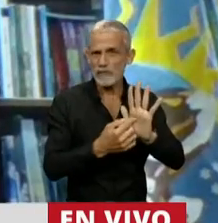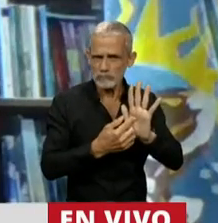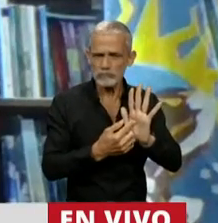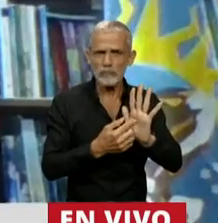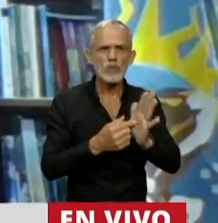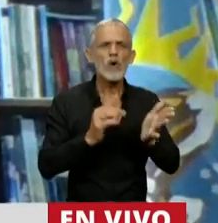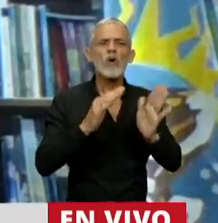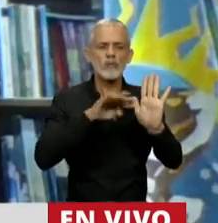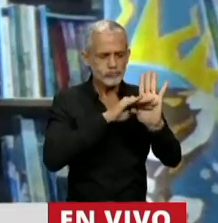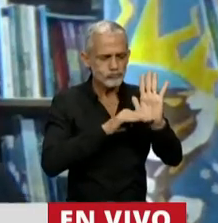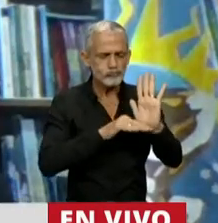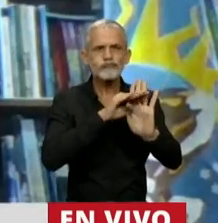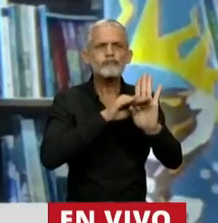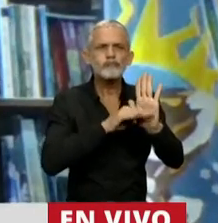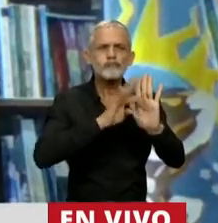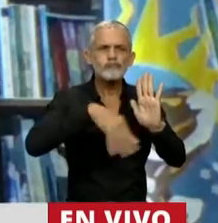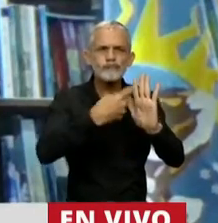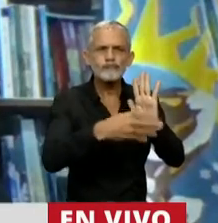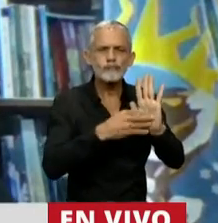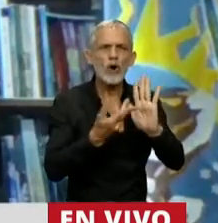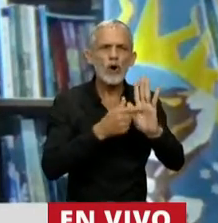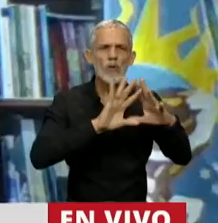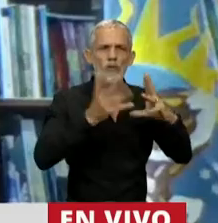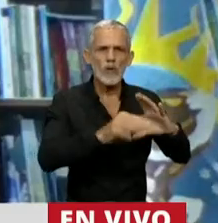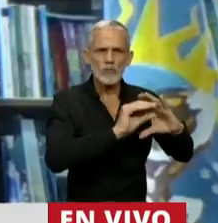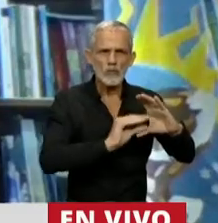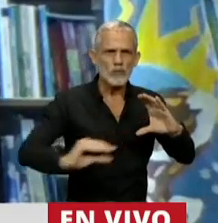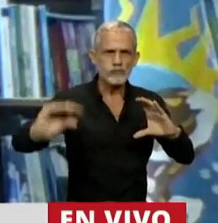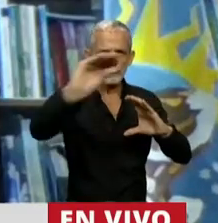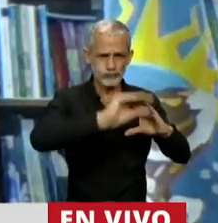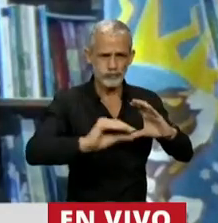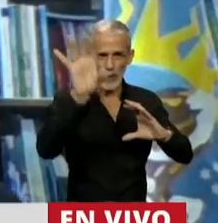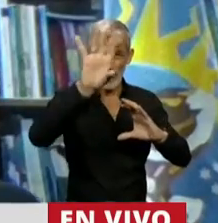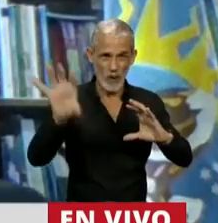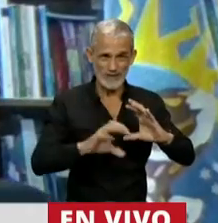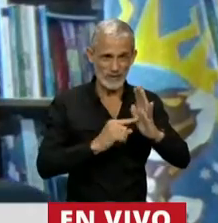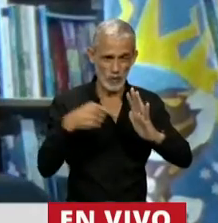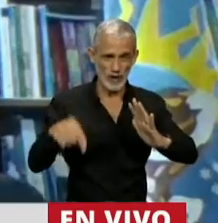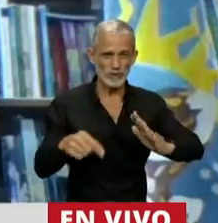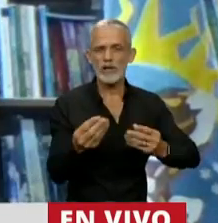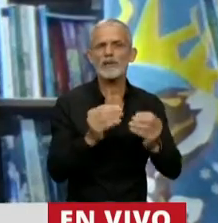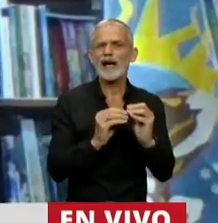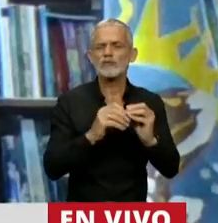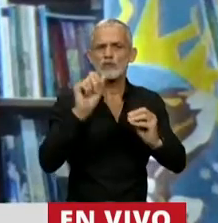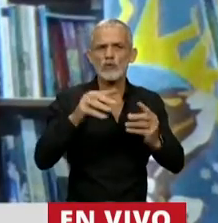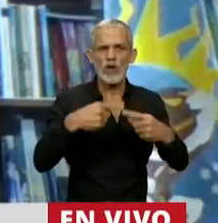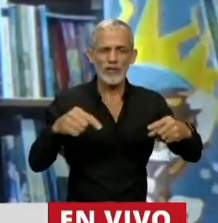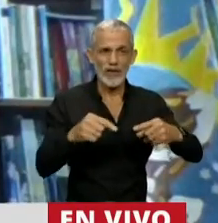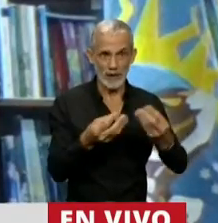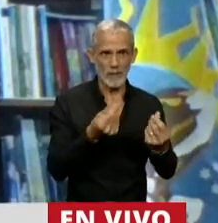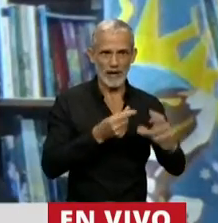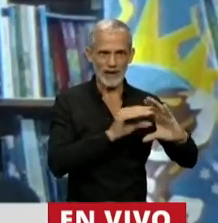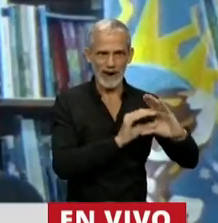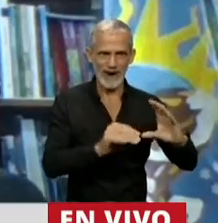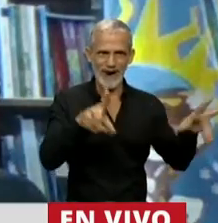y constitucionales de cómo se debe tratar los asuntos, nada más ni nada menos que de reparto